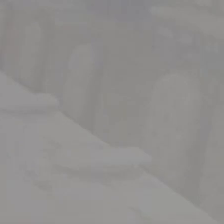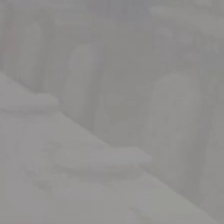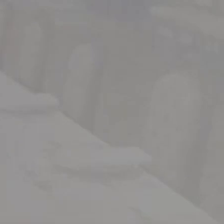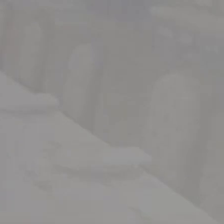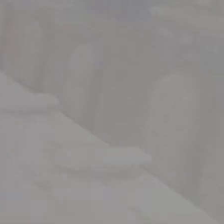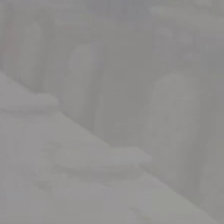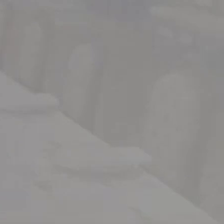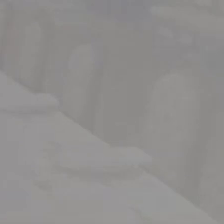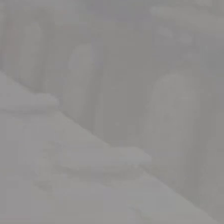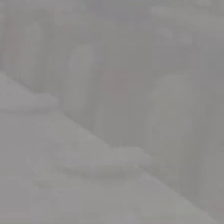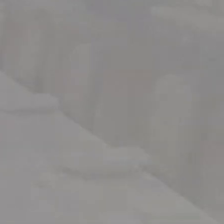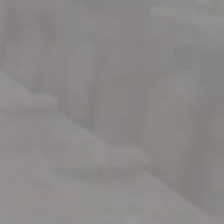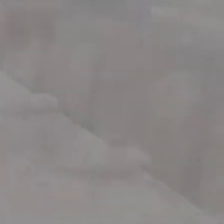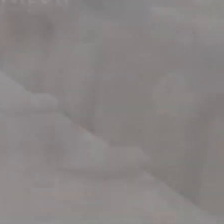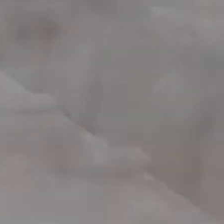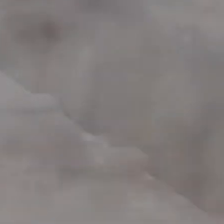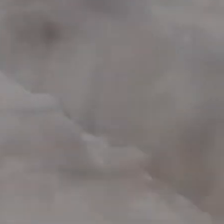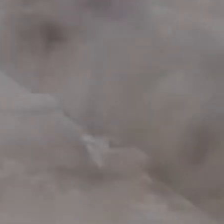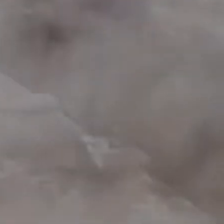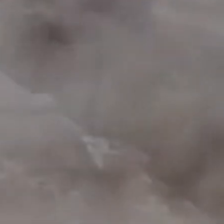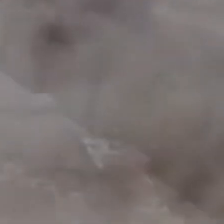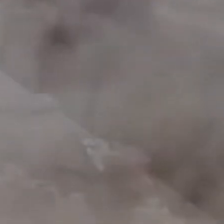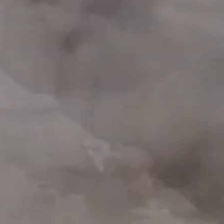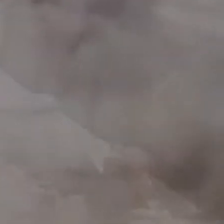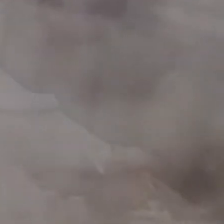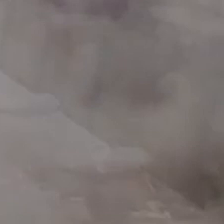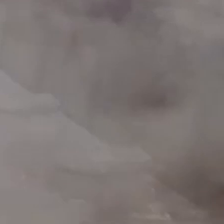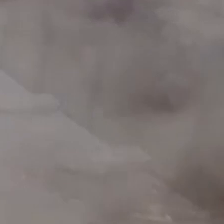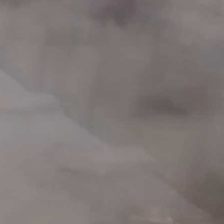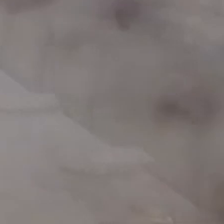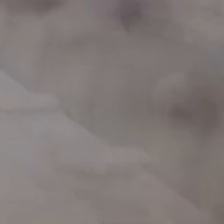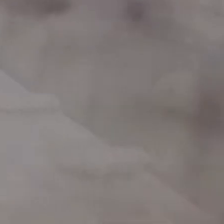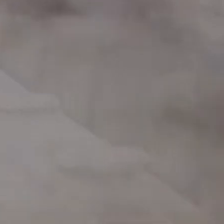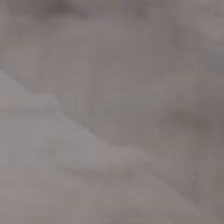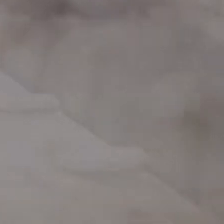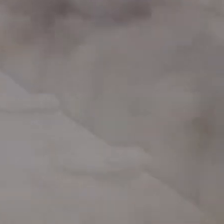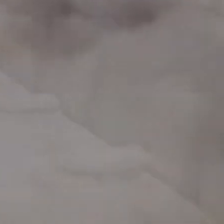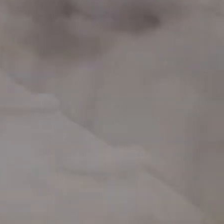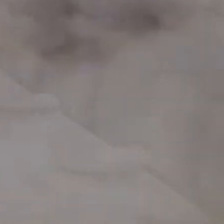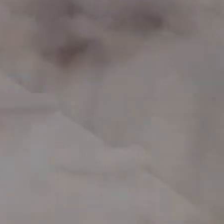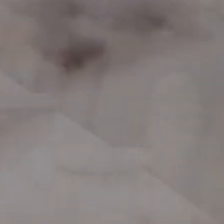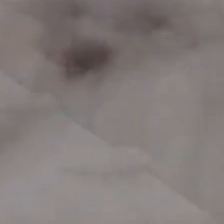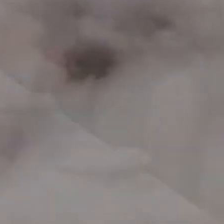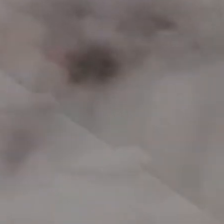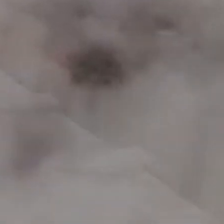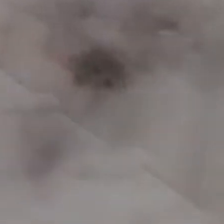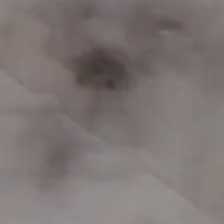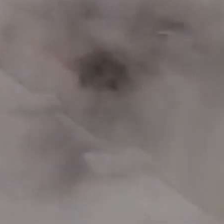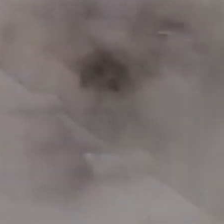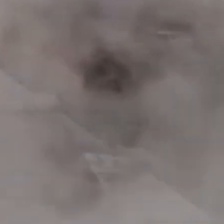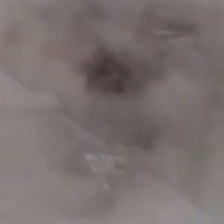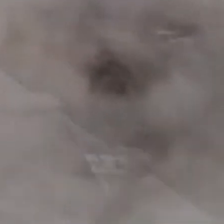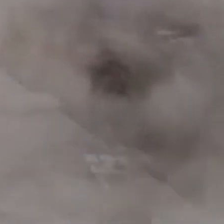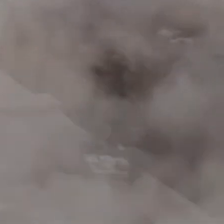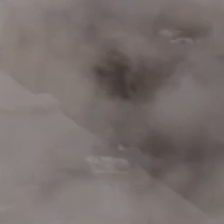El último en la casa de Saúl ya no será más aquel a quien nadie le